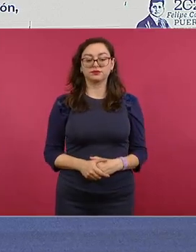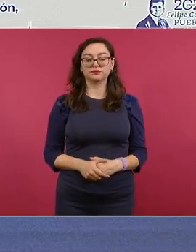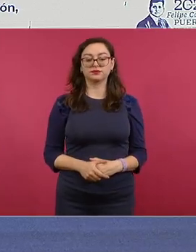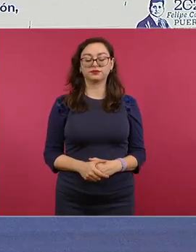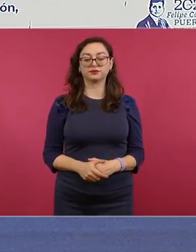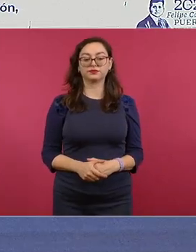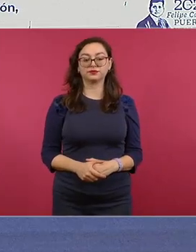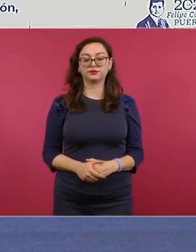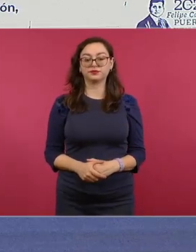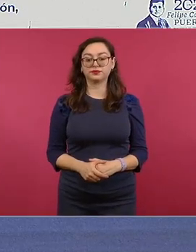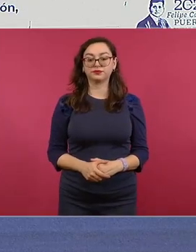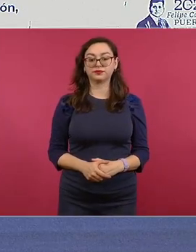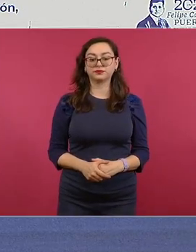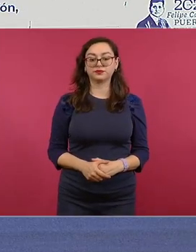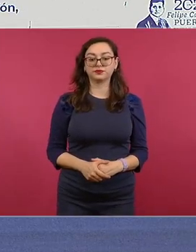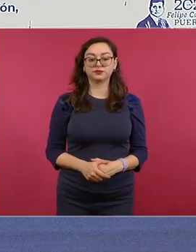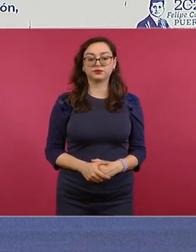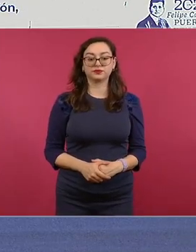de drogas.